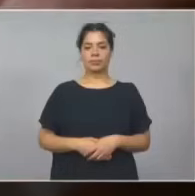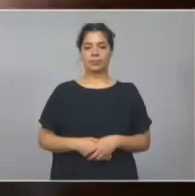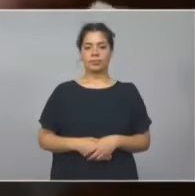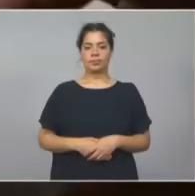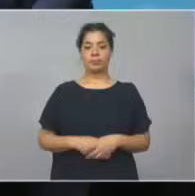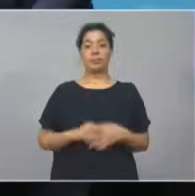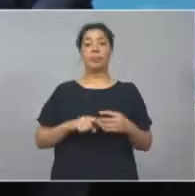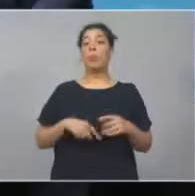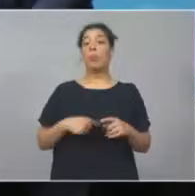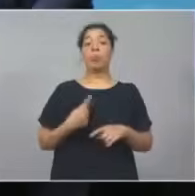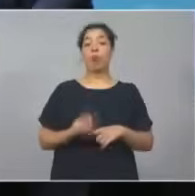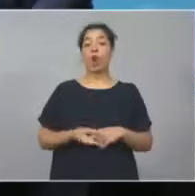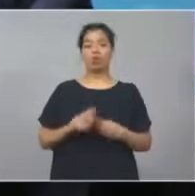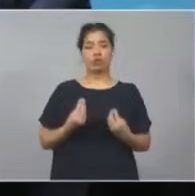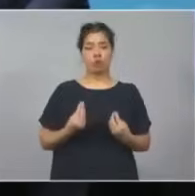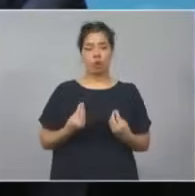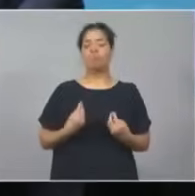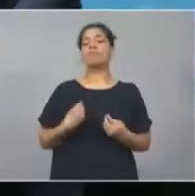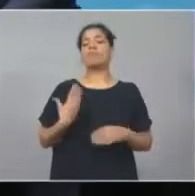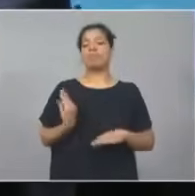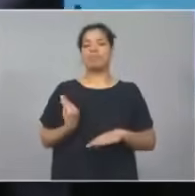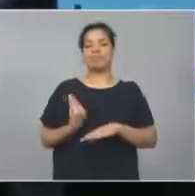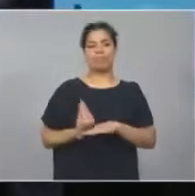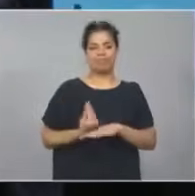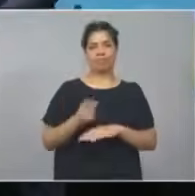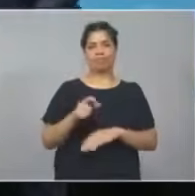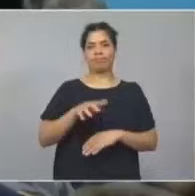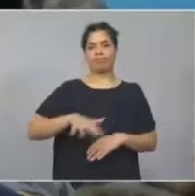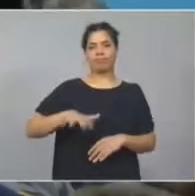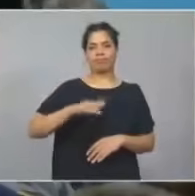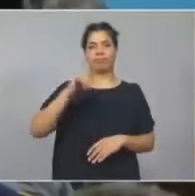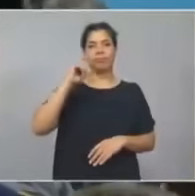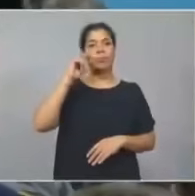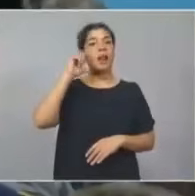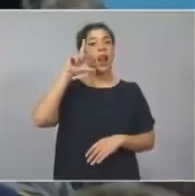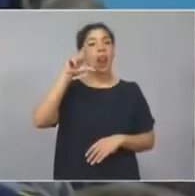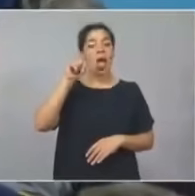Seguidamente firma el municipio de General Lavalle, Nahuel Alfredo Guardia.